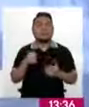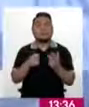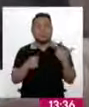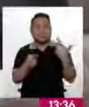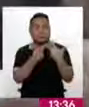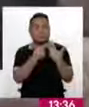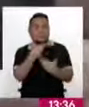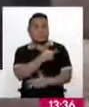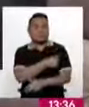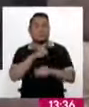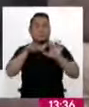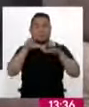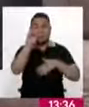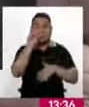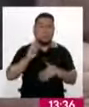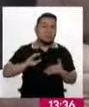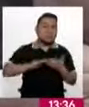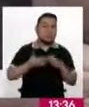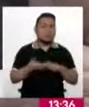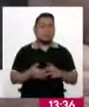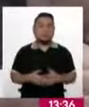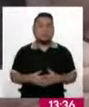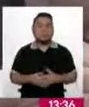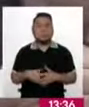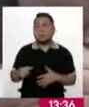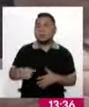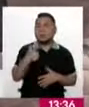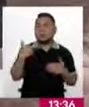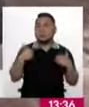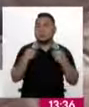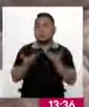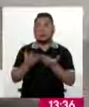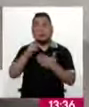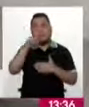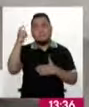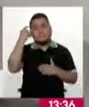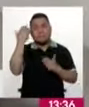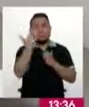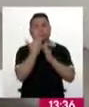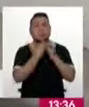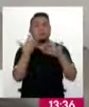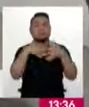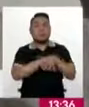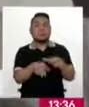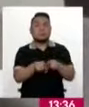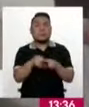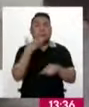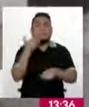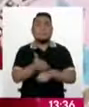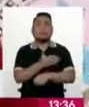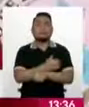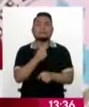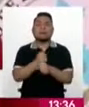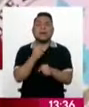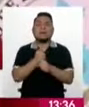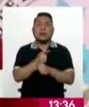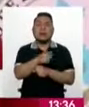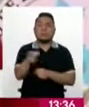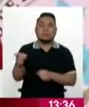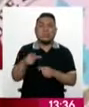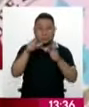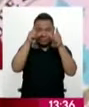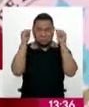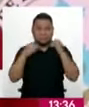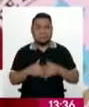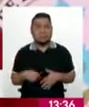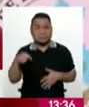dosis al 80% de la población otro es tener políticas públicas inclusivas y mejorar sus condiciones de trabajo bueno durante